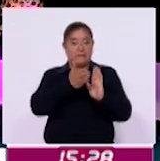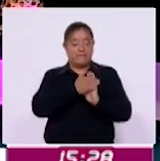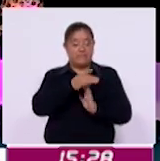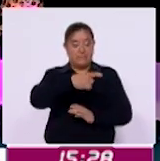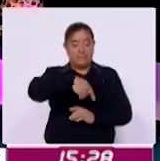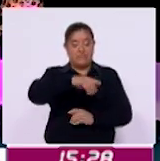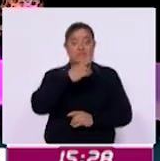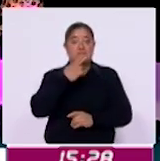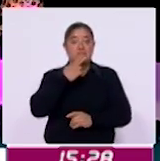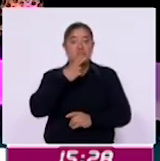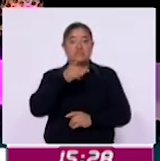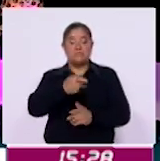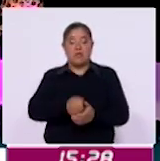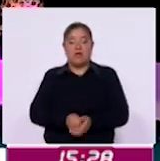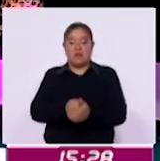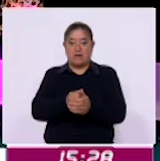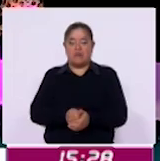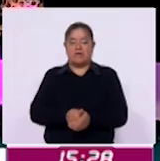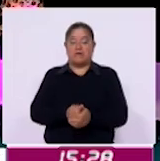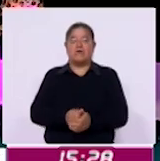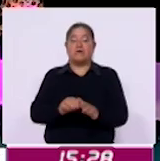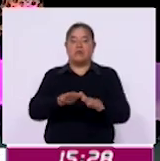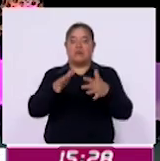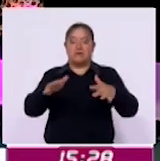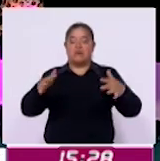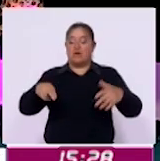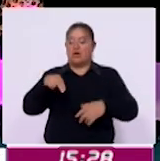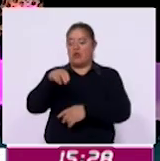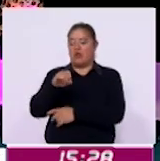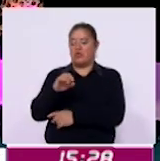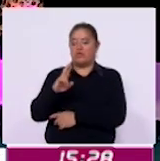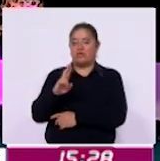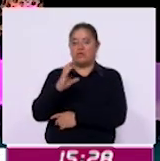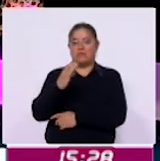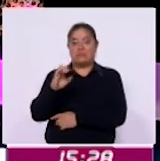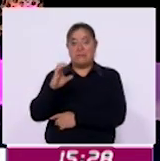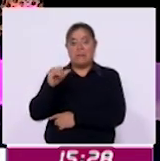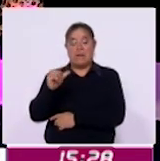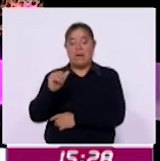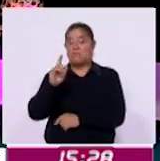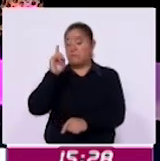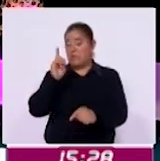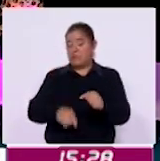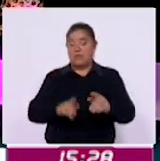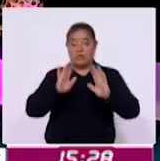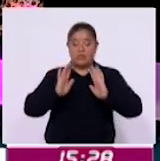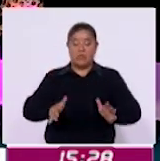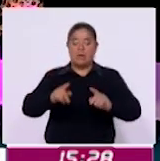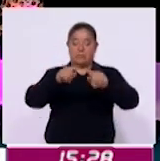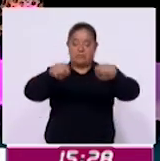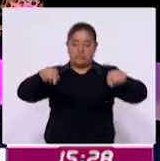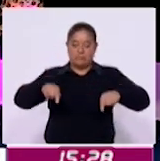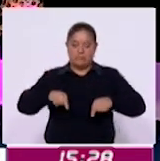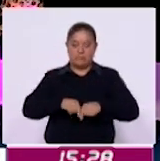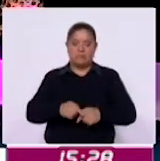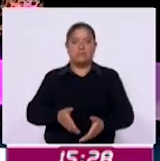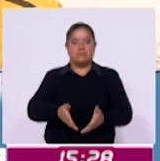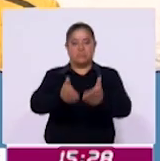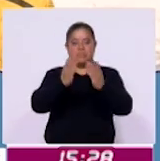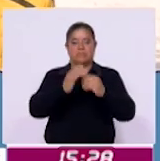utilizó en el selectivo Norseca. Por ello, nos vamos a enlazar ahora con mi compañero Giovanni Valdés, quien tiene más información.